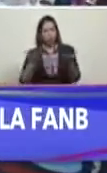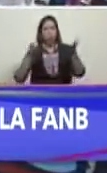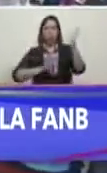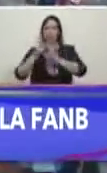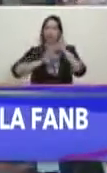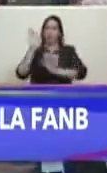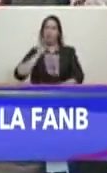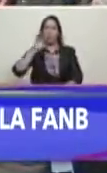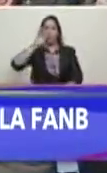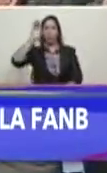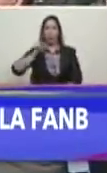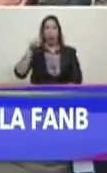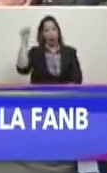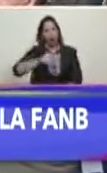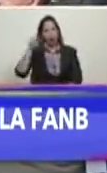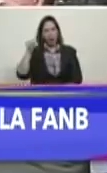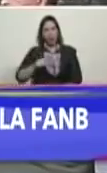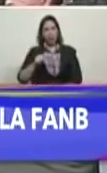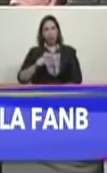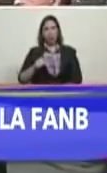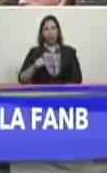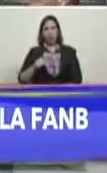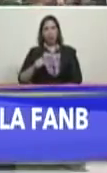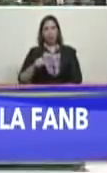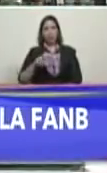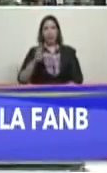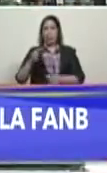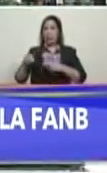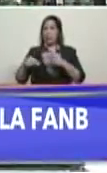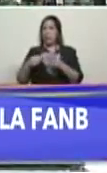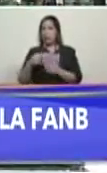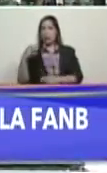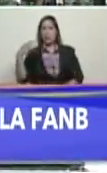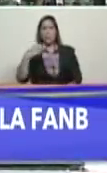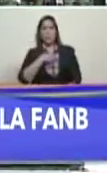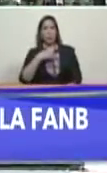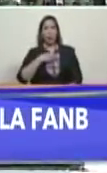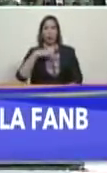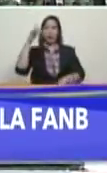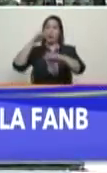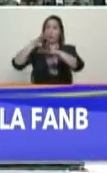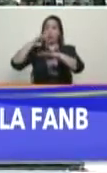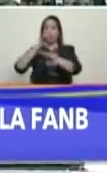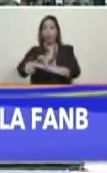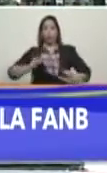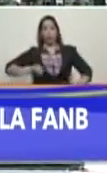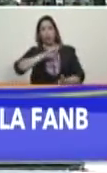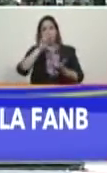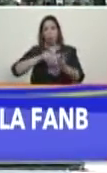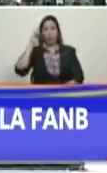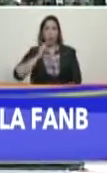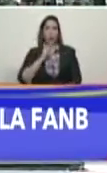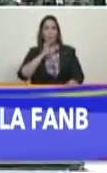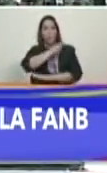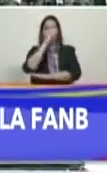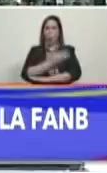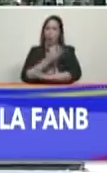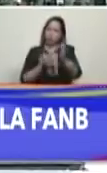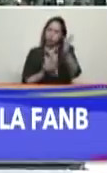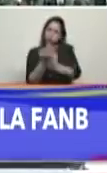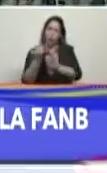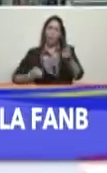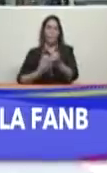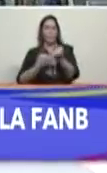futuro. Así que vaya mi abrazo a la Fuerza Armada Nacional Bolivariana. Todo mi amor, toda mi lealtad, todo mi apoyo a